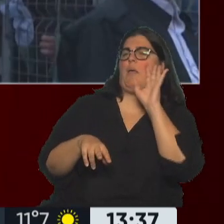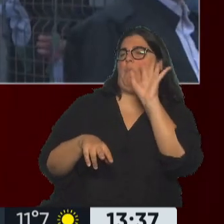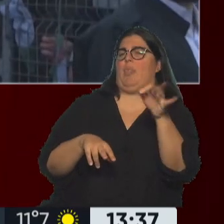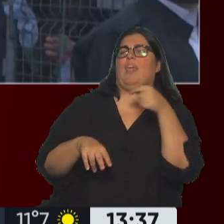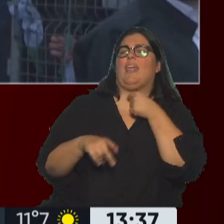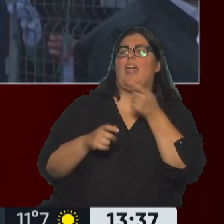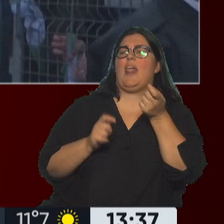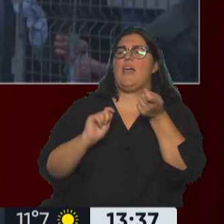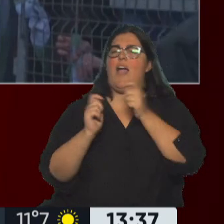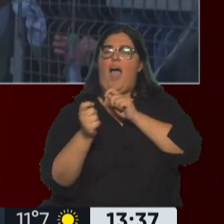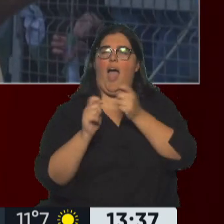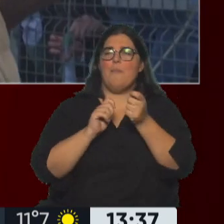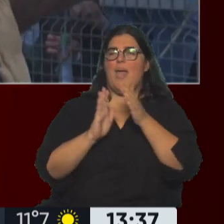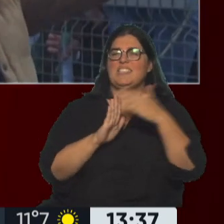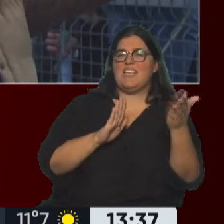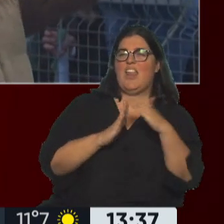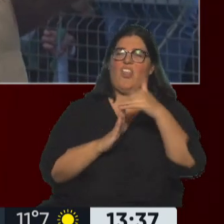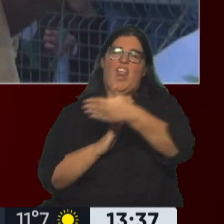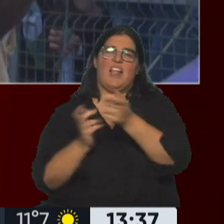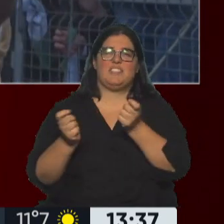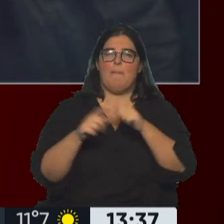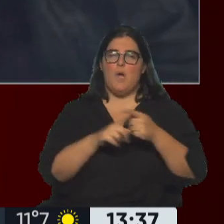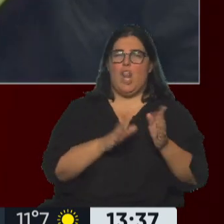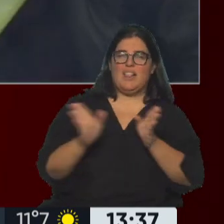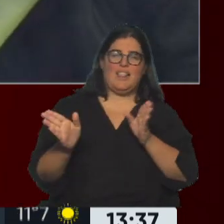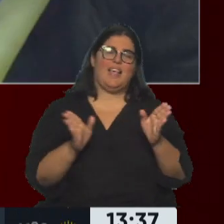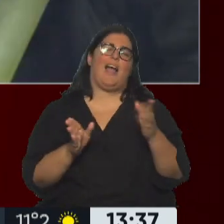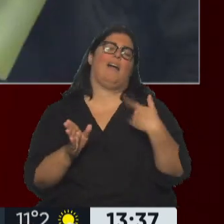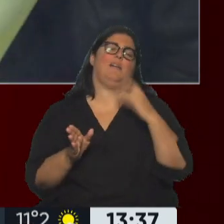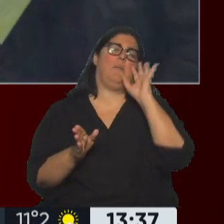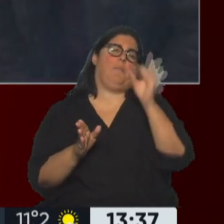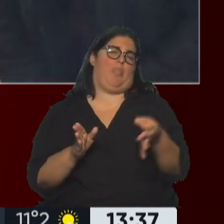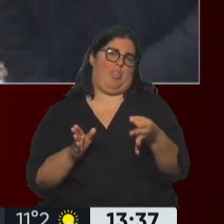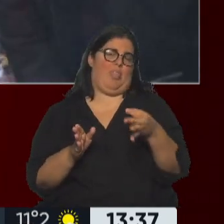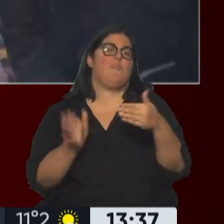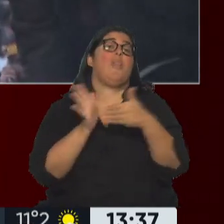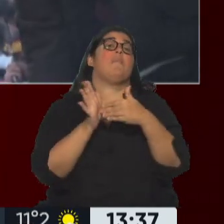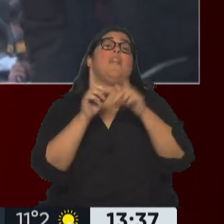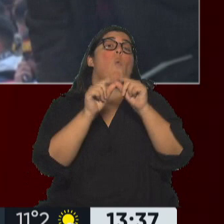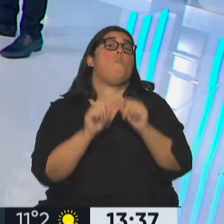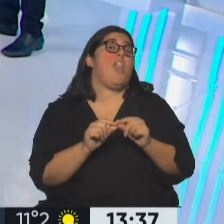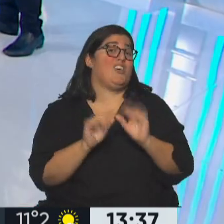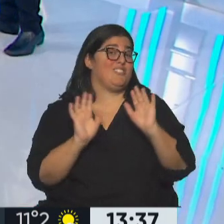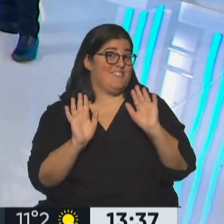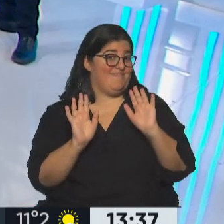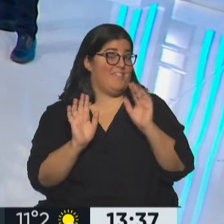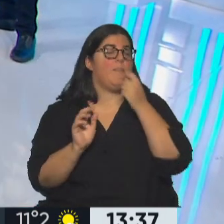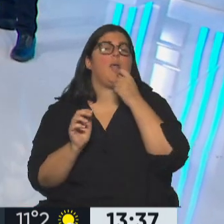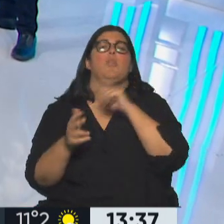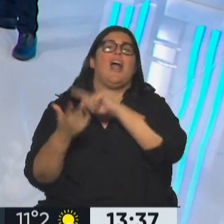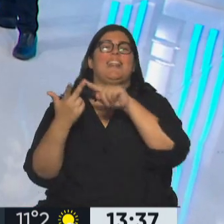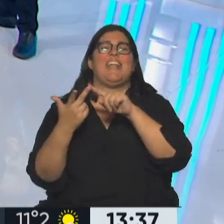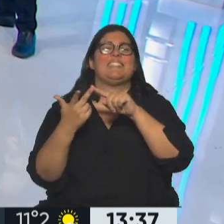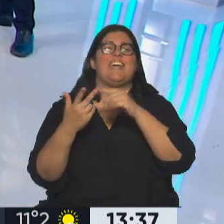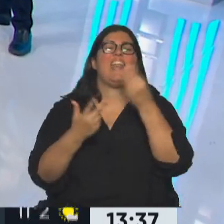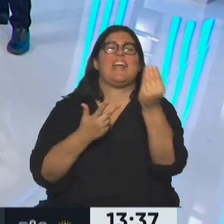cualquier lado, uno denota cierta desesperación y dice, bueno, ¿a quién favorece Empujado esto? por los números. Claro, porque el tercer candidato es más conservador, ¿no?